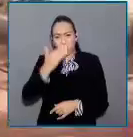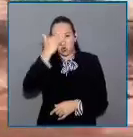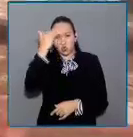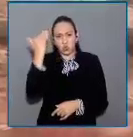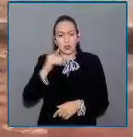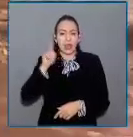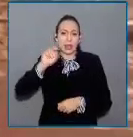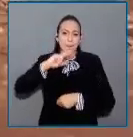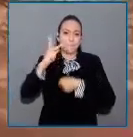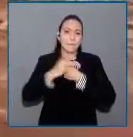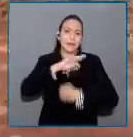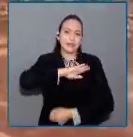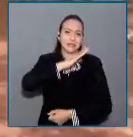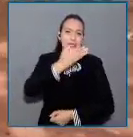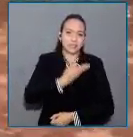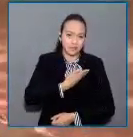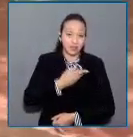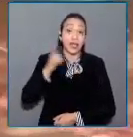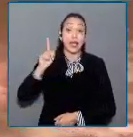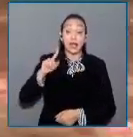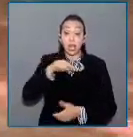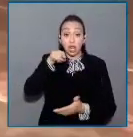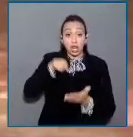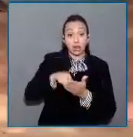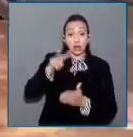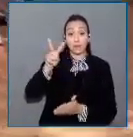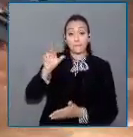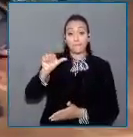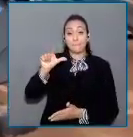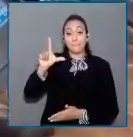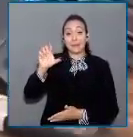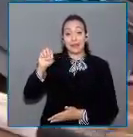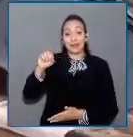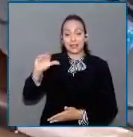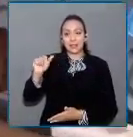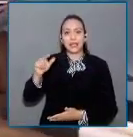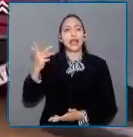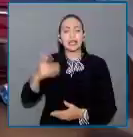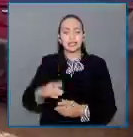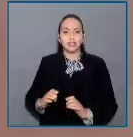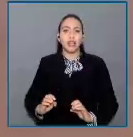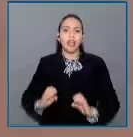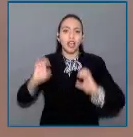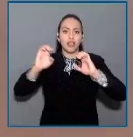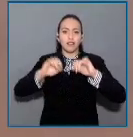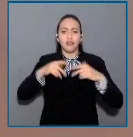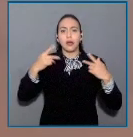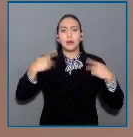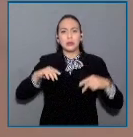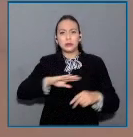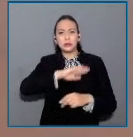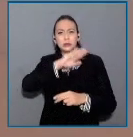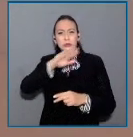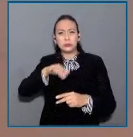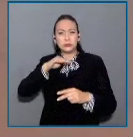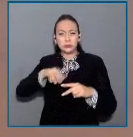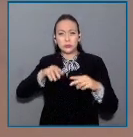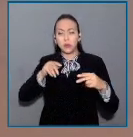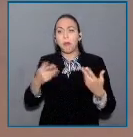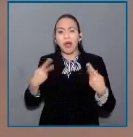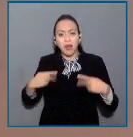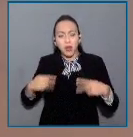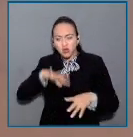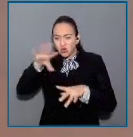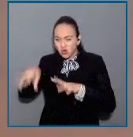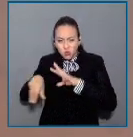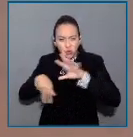En Valencia, el Palacio de Justicia se ha transformado en una morgue temporal, mientras los cuerpos de rescate continúan con la búsqueda